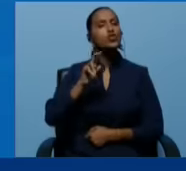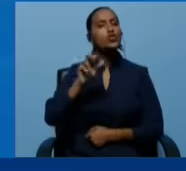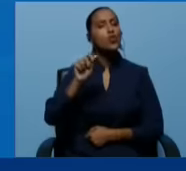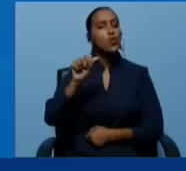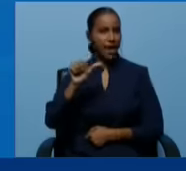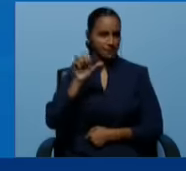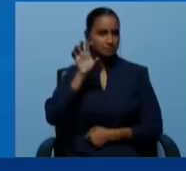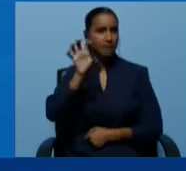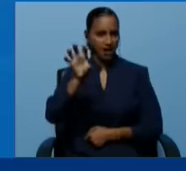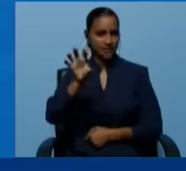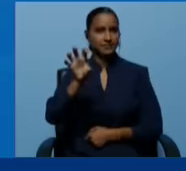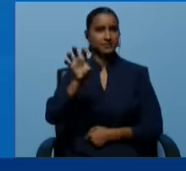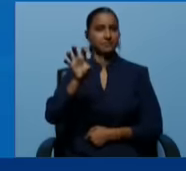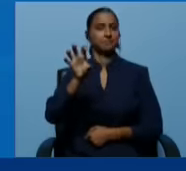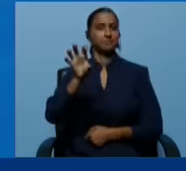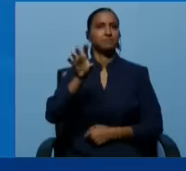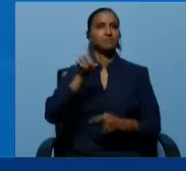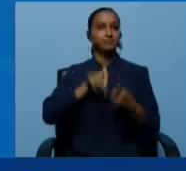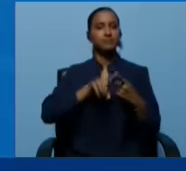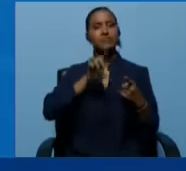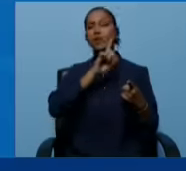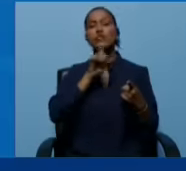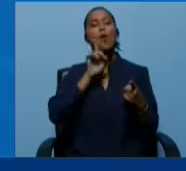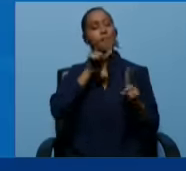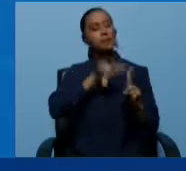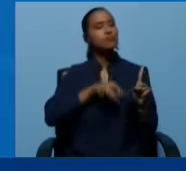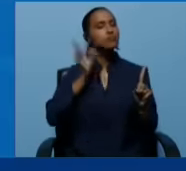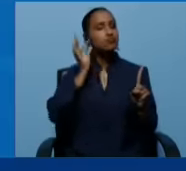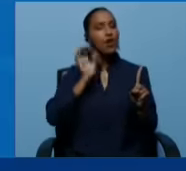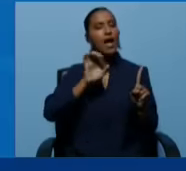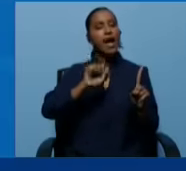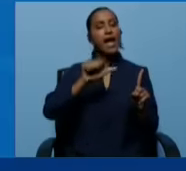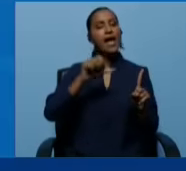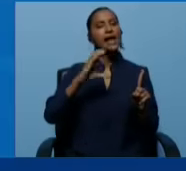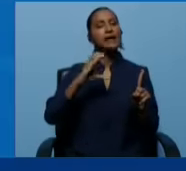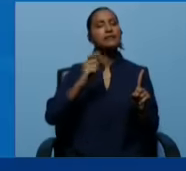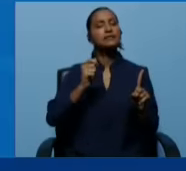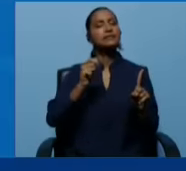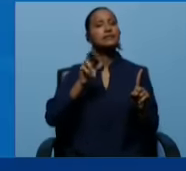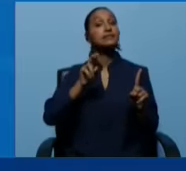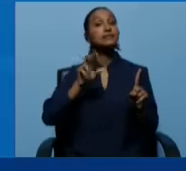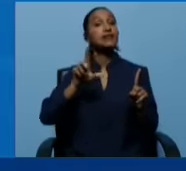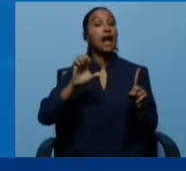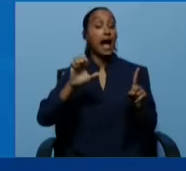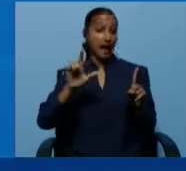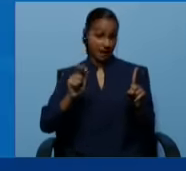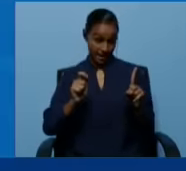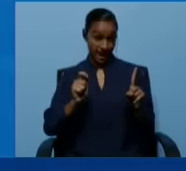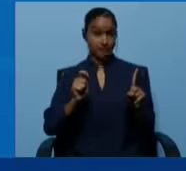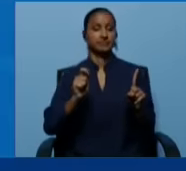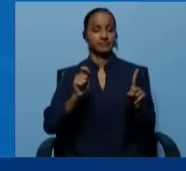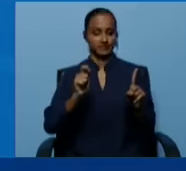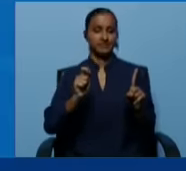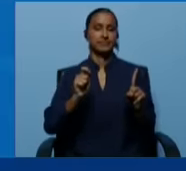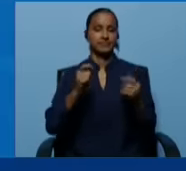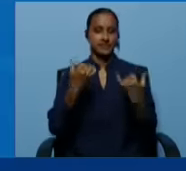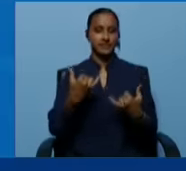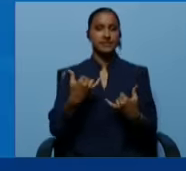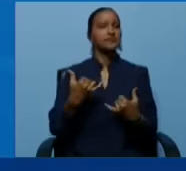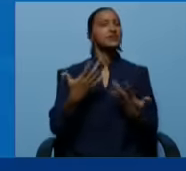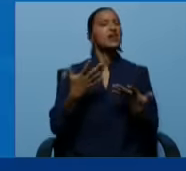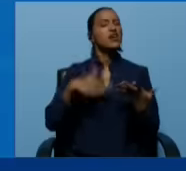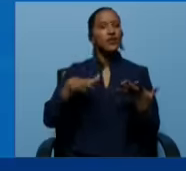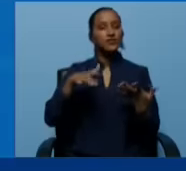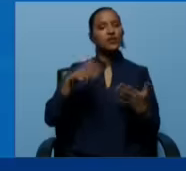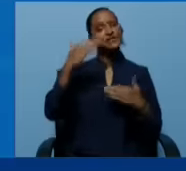Morazán, Scarlett Ivette Romero Cantarero, quien nos trae un saludo desde Honduras.